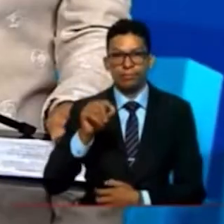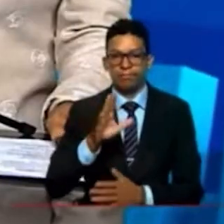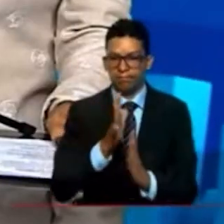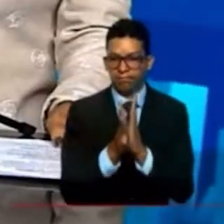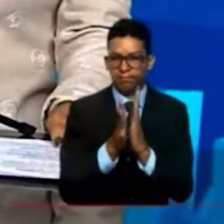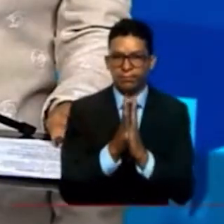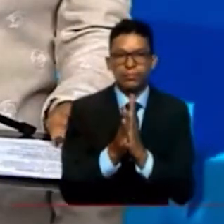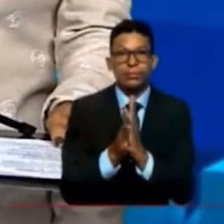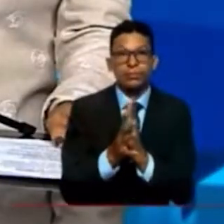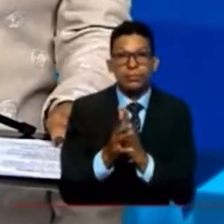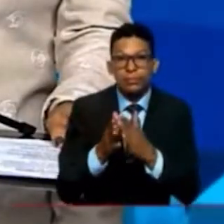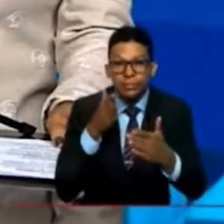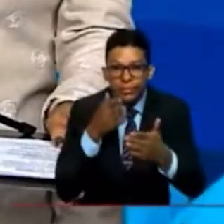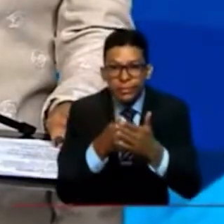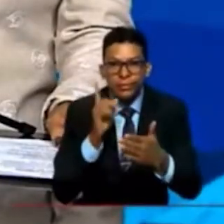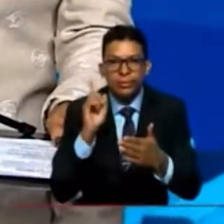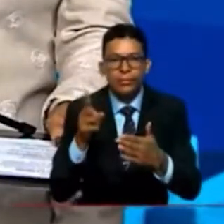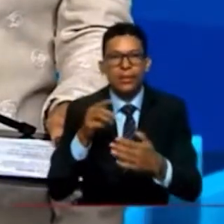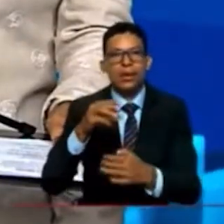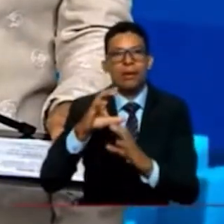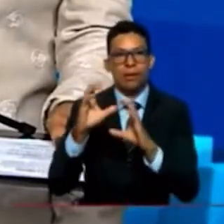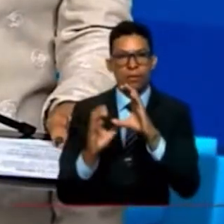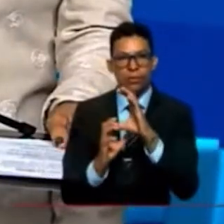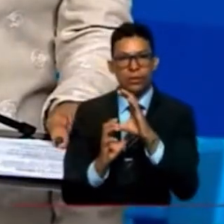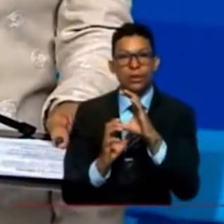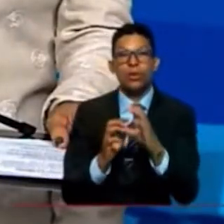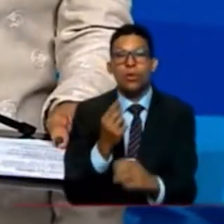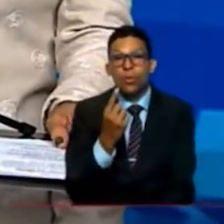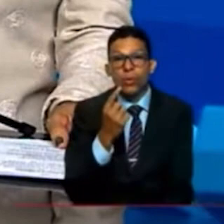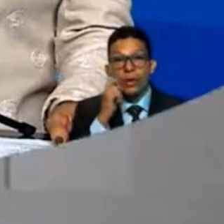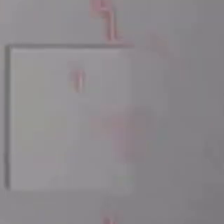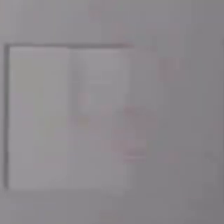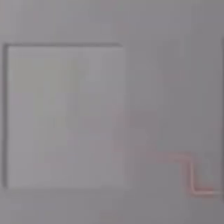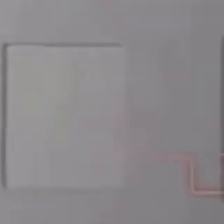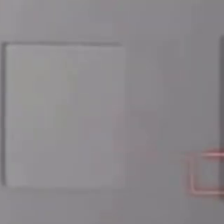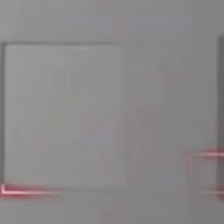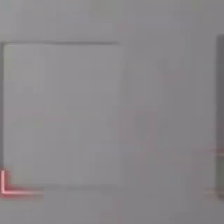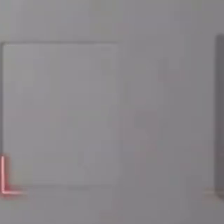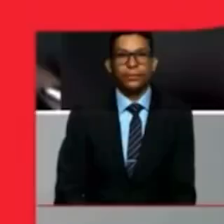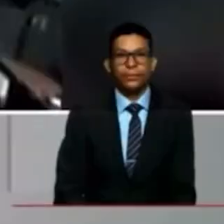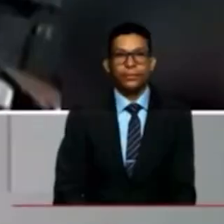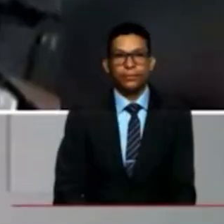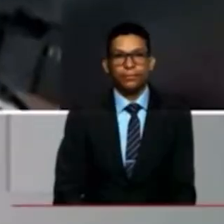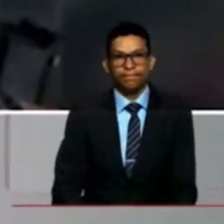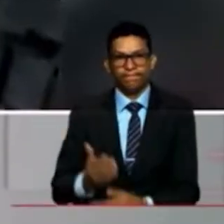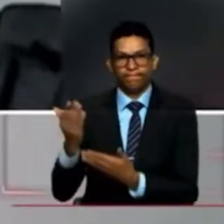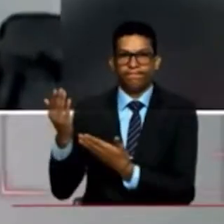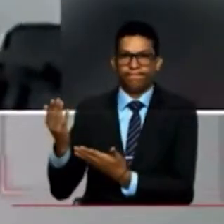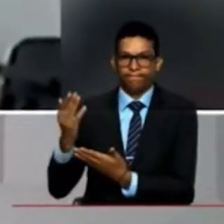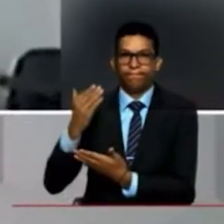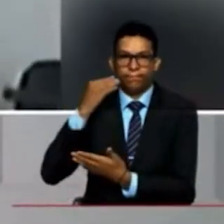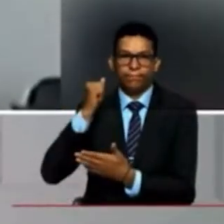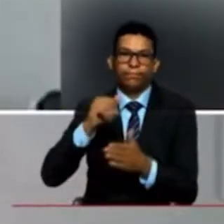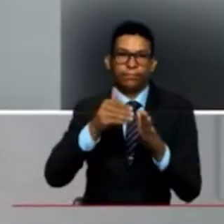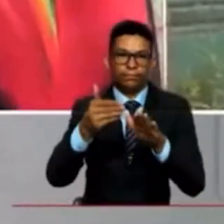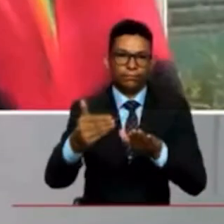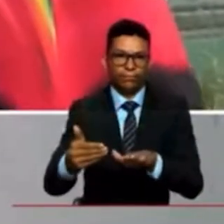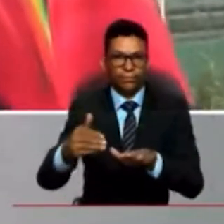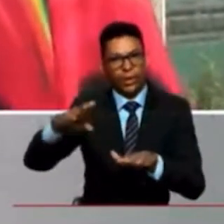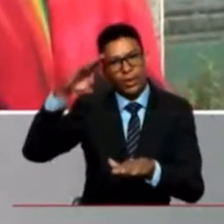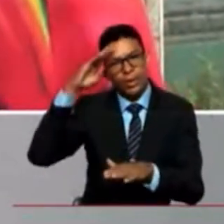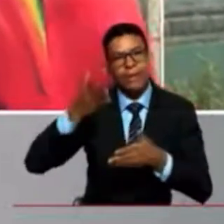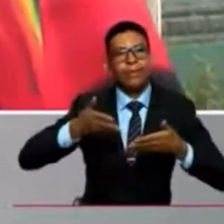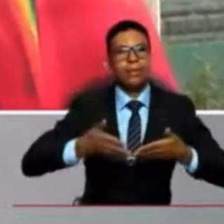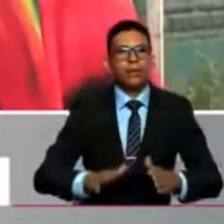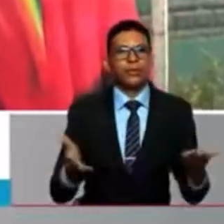Y a propósito de ese ataque en Morales, Cauca, una de las víctimas es Jaime Rodríguez, ella patrullera de la policía, natural